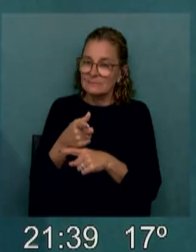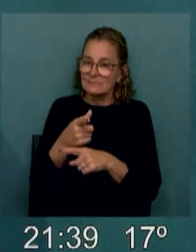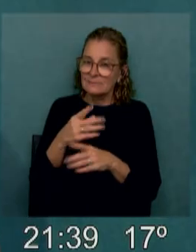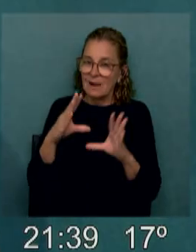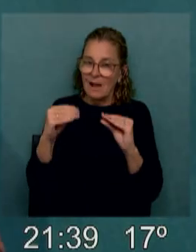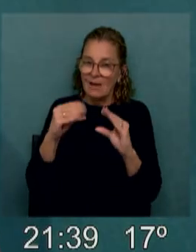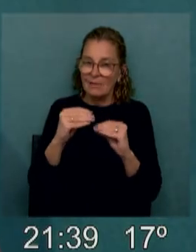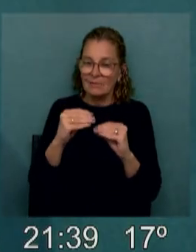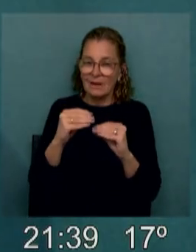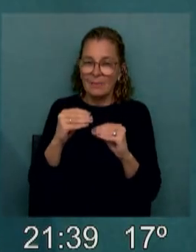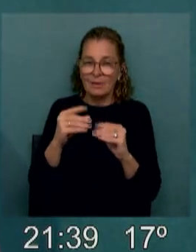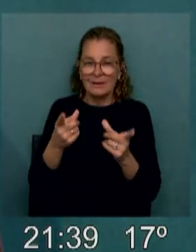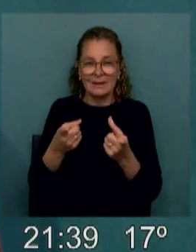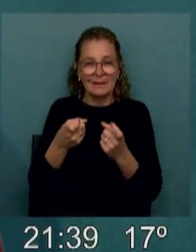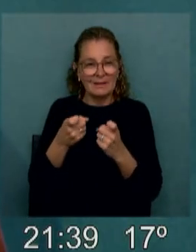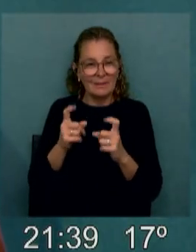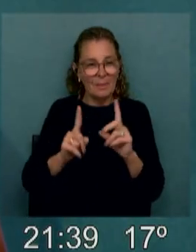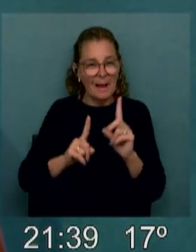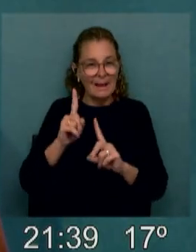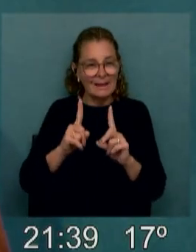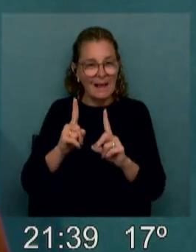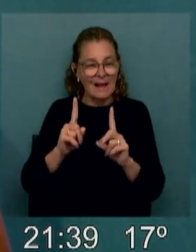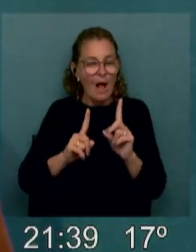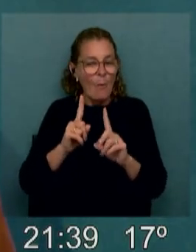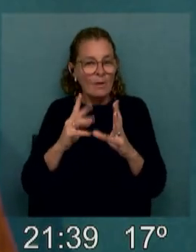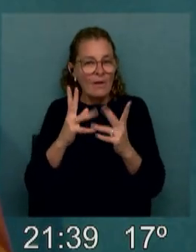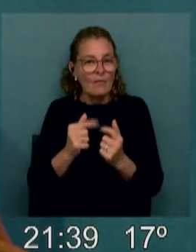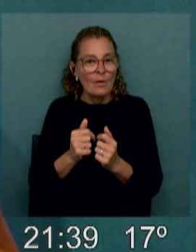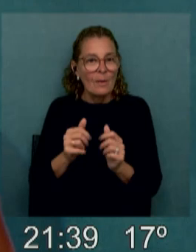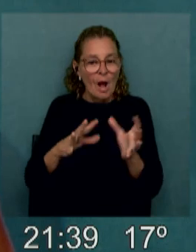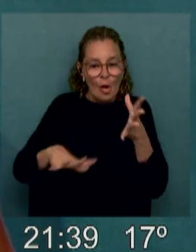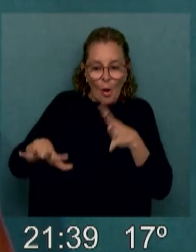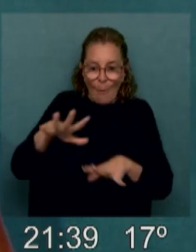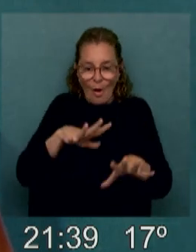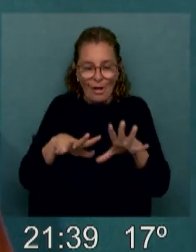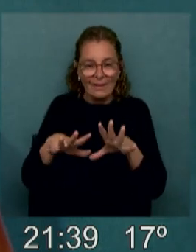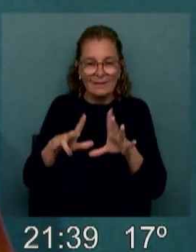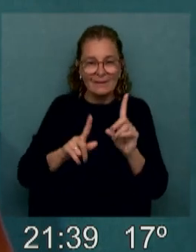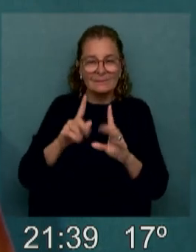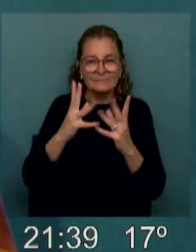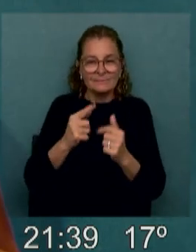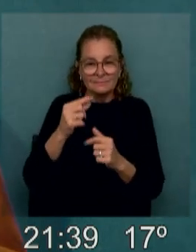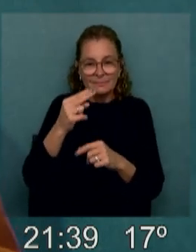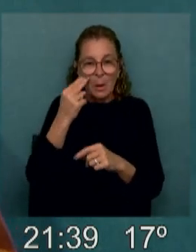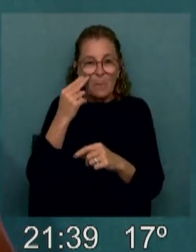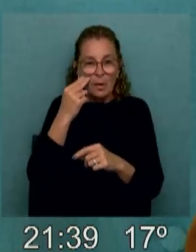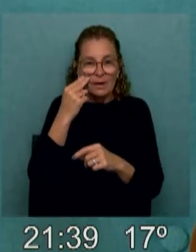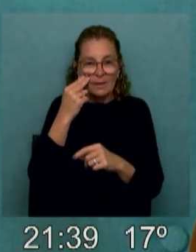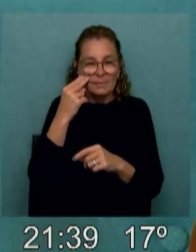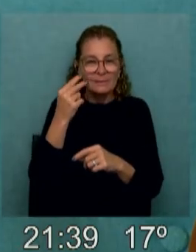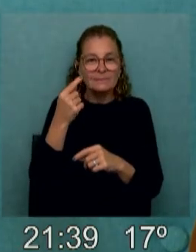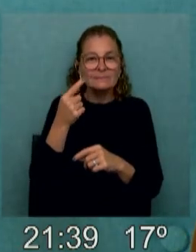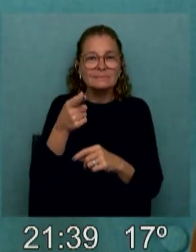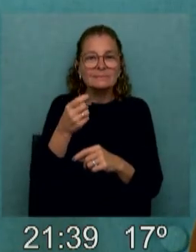terapia. Nosotros precisamos que alguien, de alguna manera, nos acomode un poco los problemas que tenemos. No,